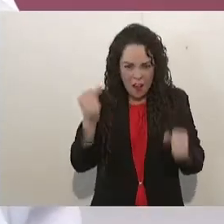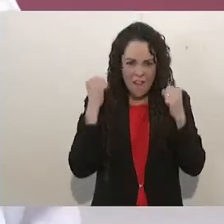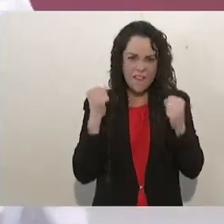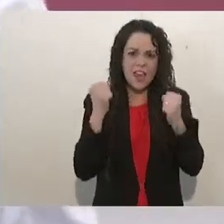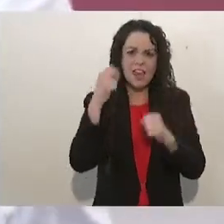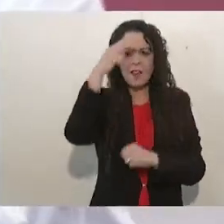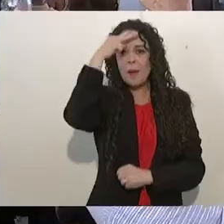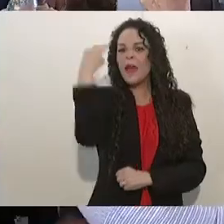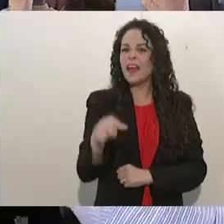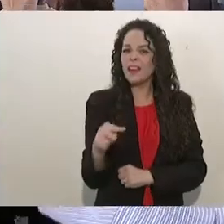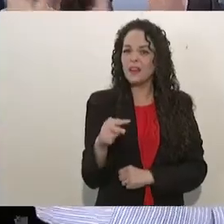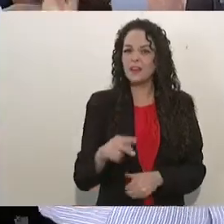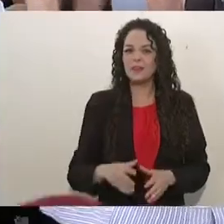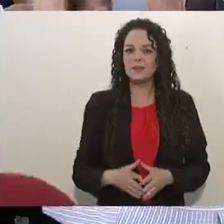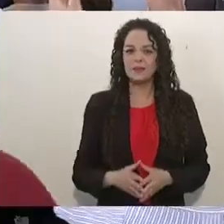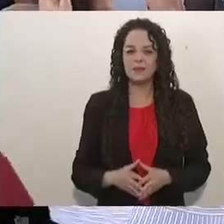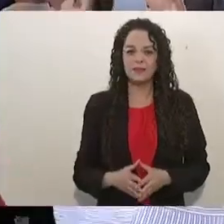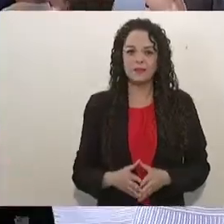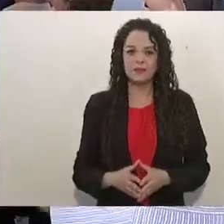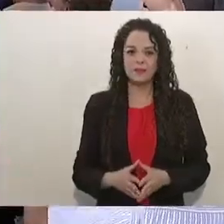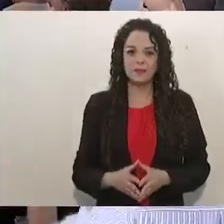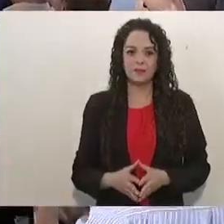México!